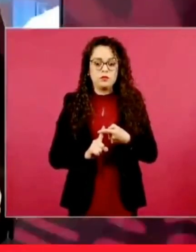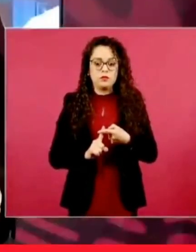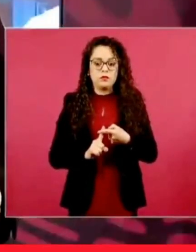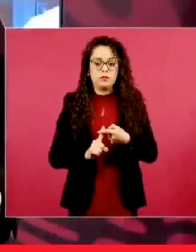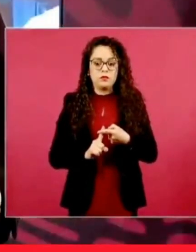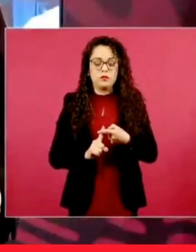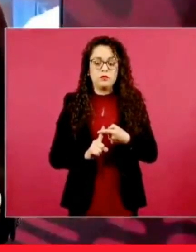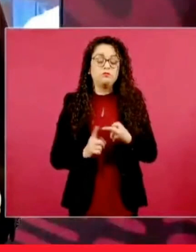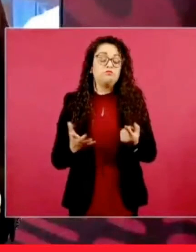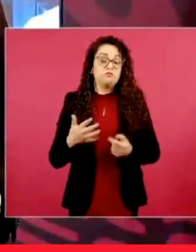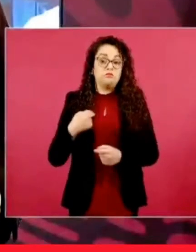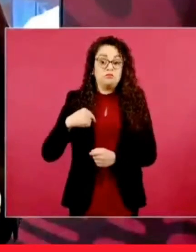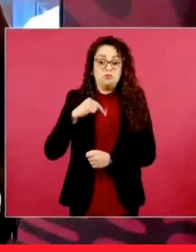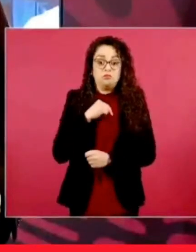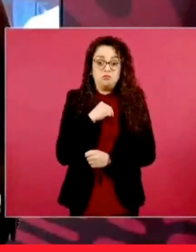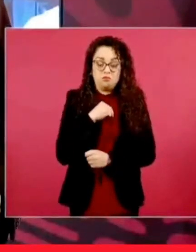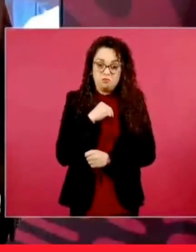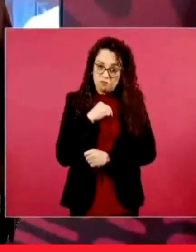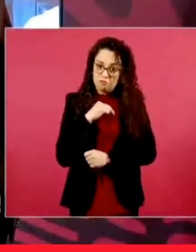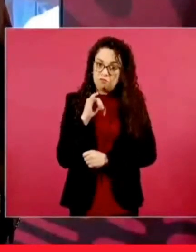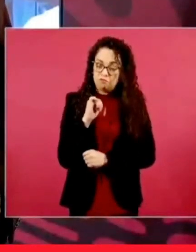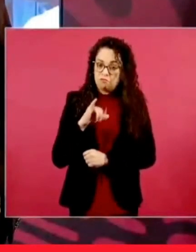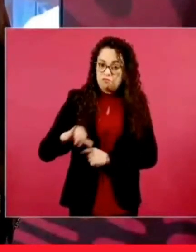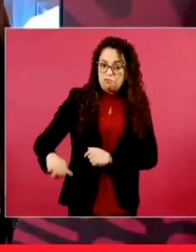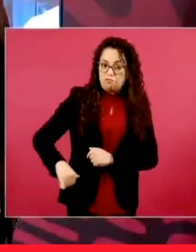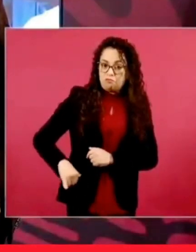nuestros sentimientos fraternos.